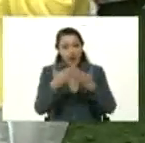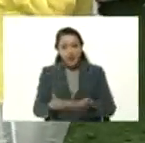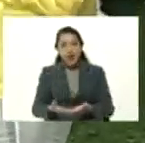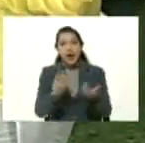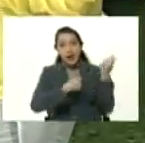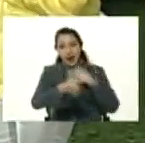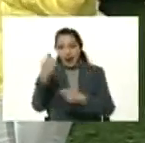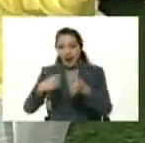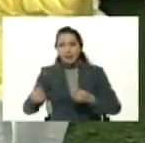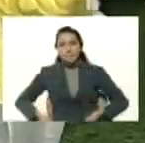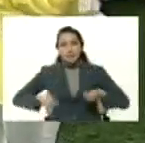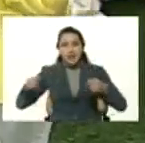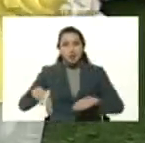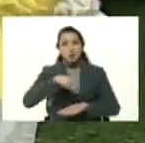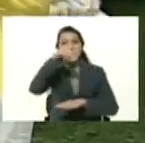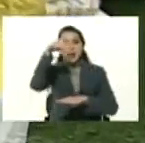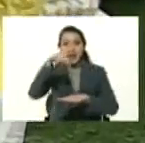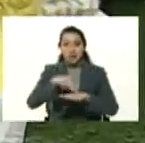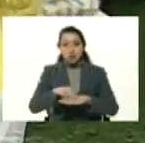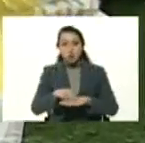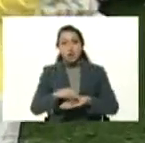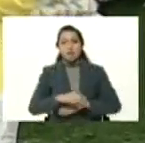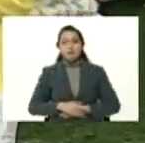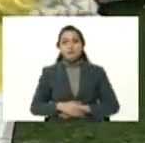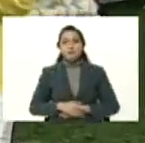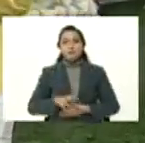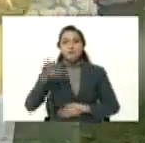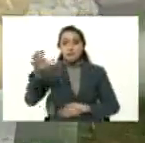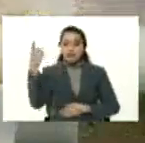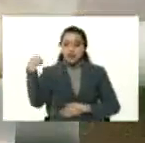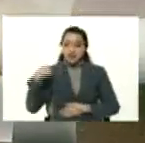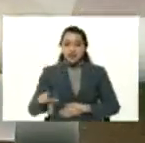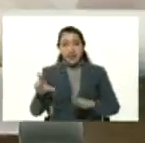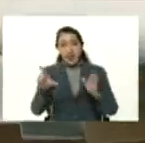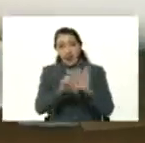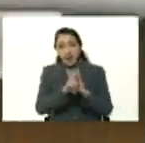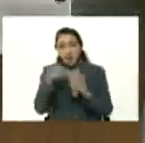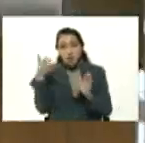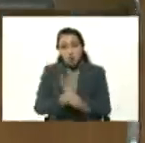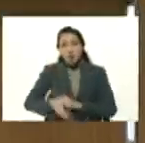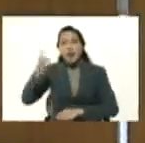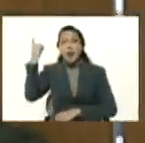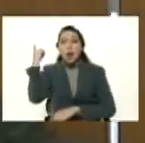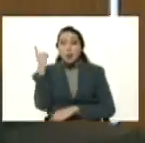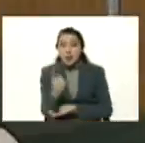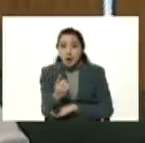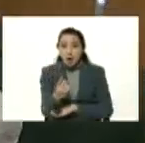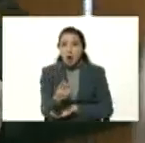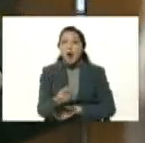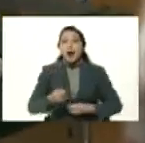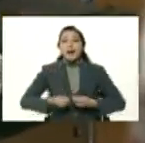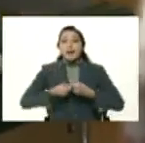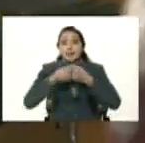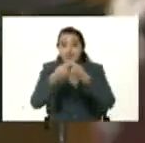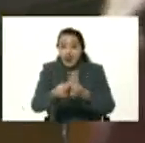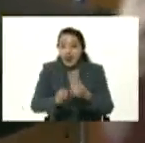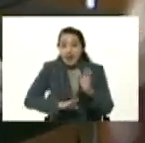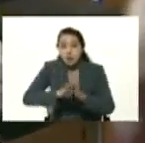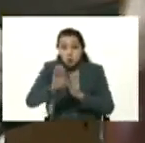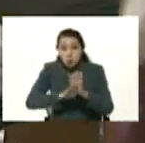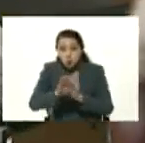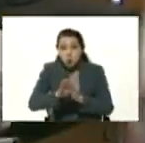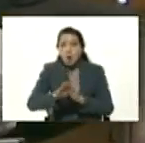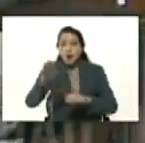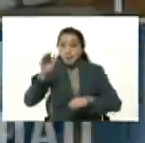nacional. Así que el Estado tiene, a través de esa ley, va a tener la obligación de asegurar la producción nacional en